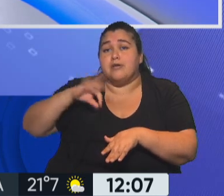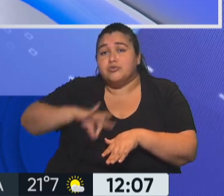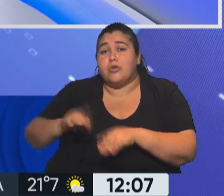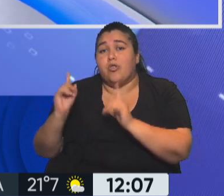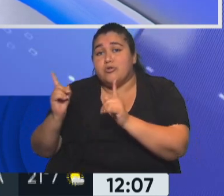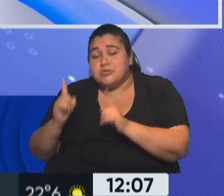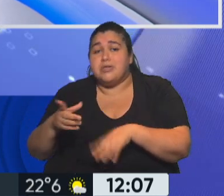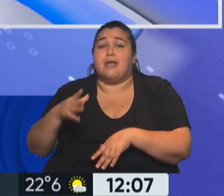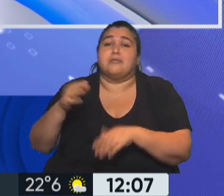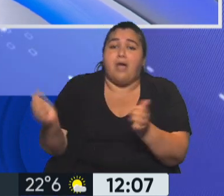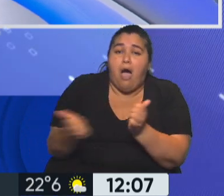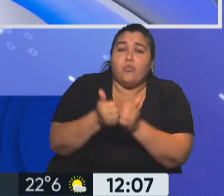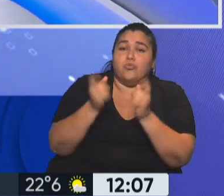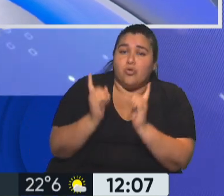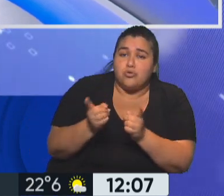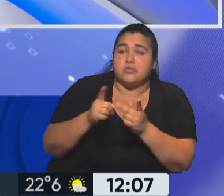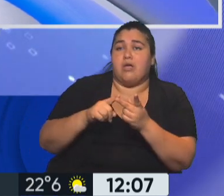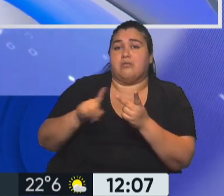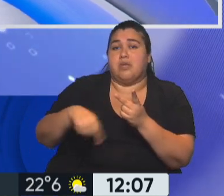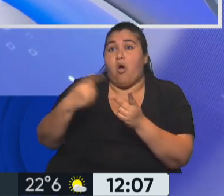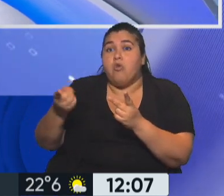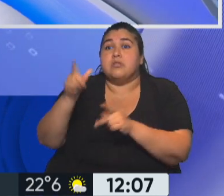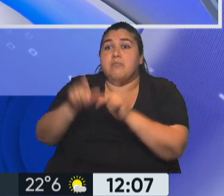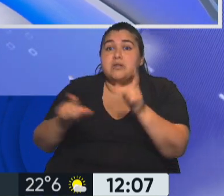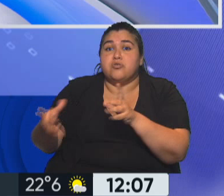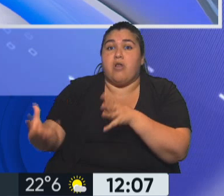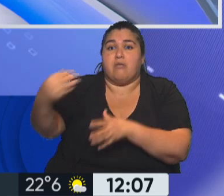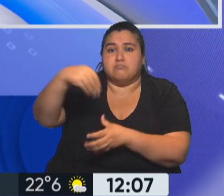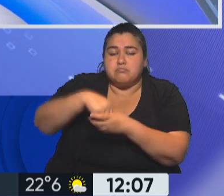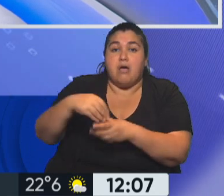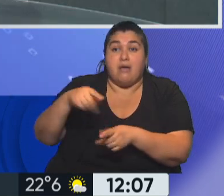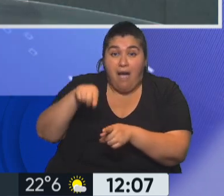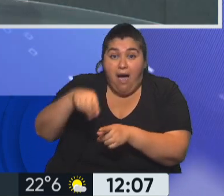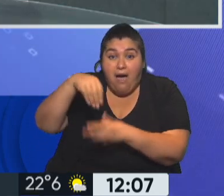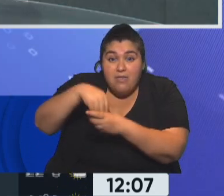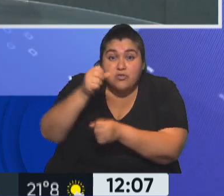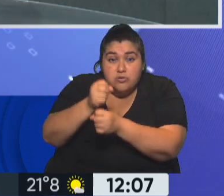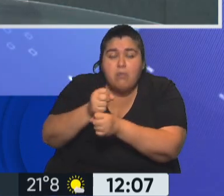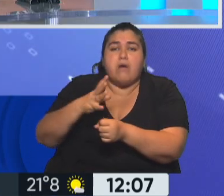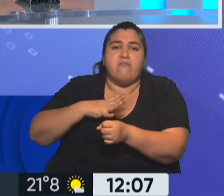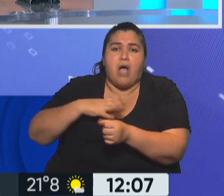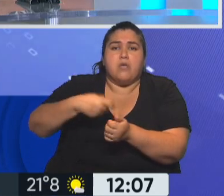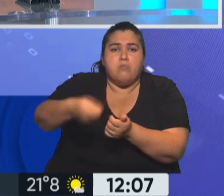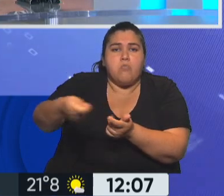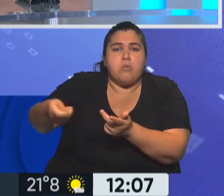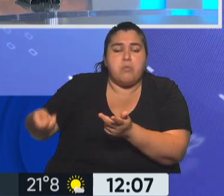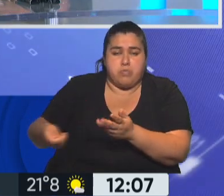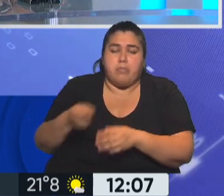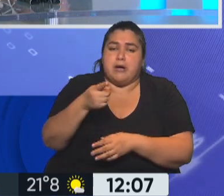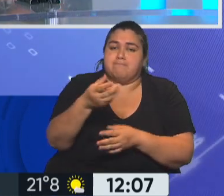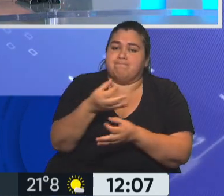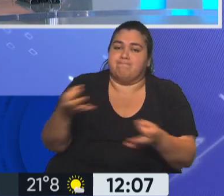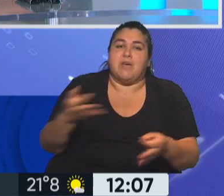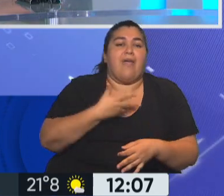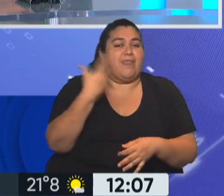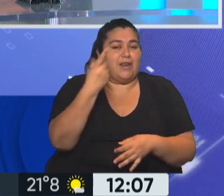los ayudantes de cátedra, es decir, la gente que trabaja para las universidades y en las universidades. Claro, está bien la distinción que haces. Una cosa es